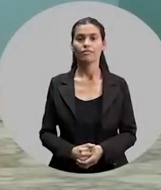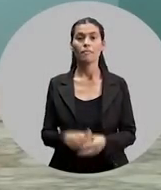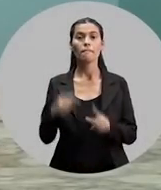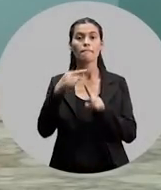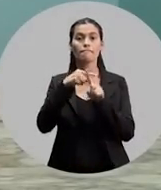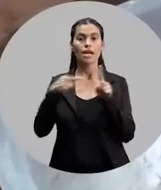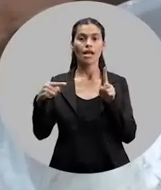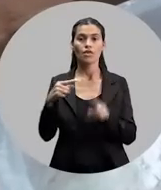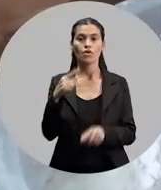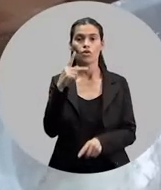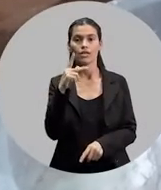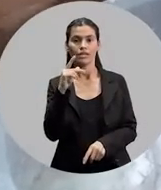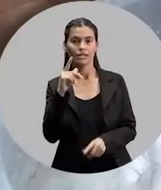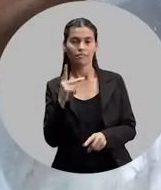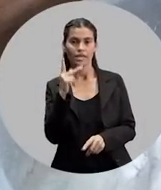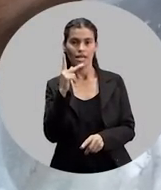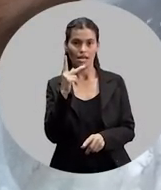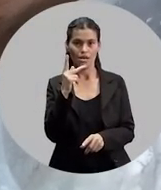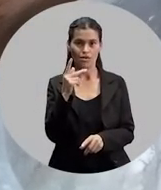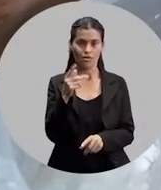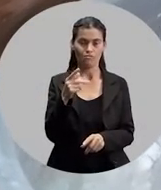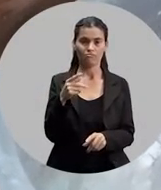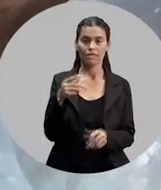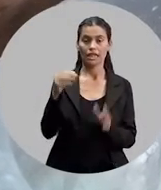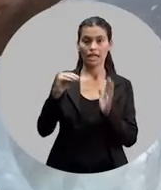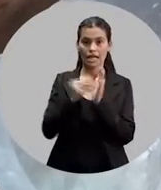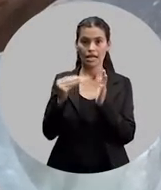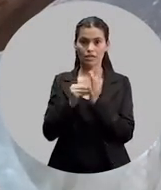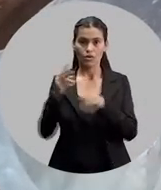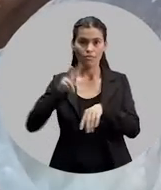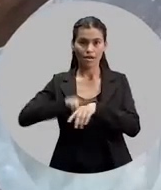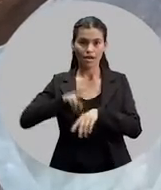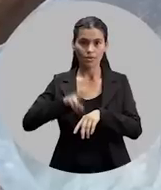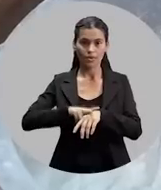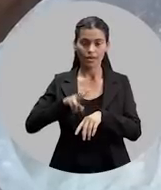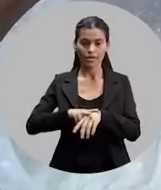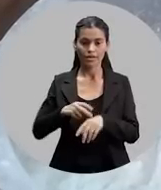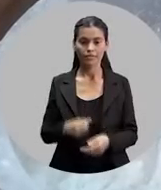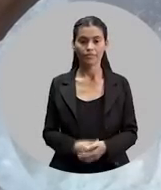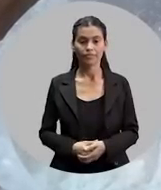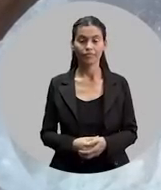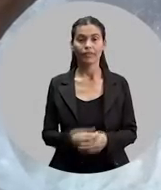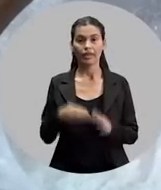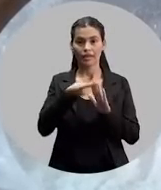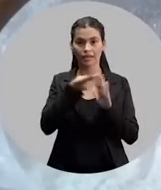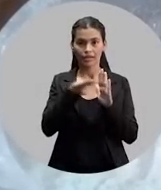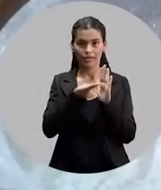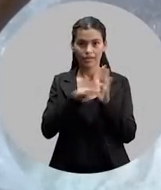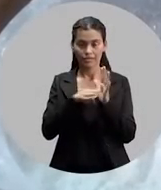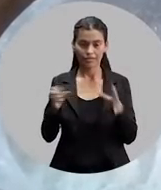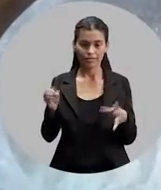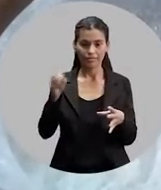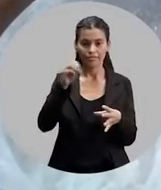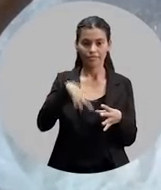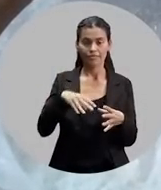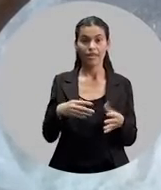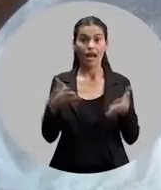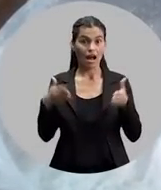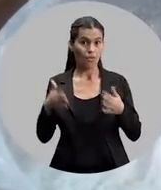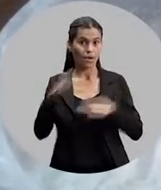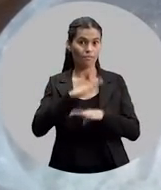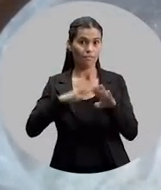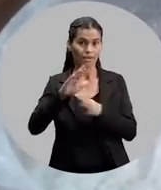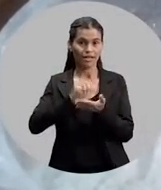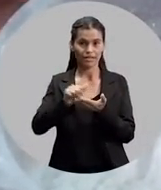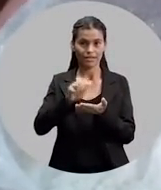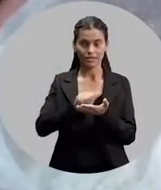Medio kilo de queso paraguay. Lleva medio kilo de queso paraguay para la receta, para esta